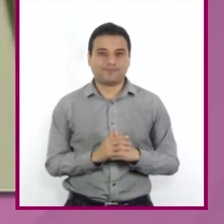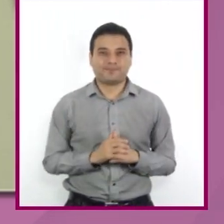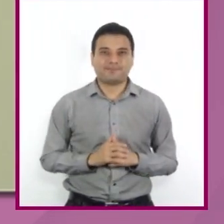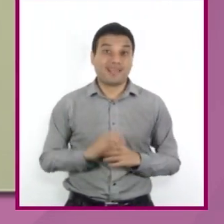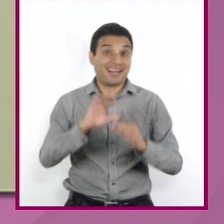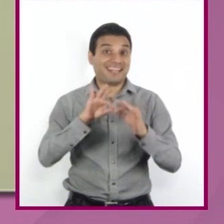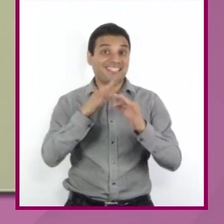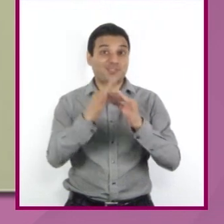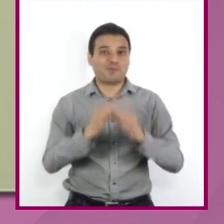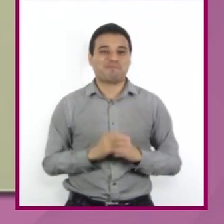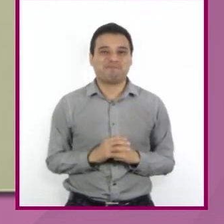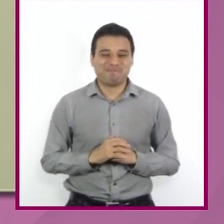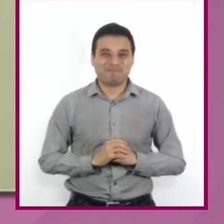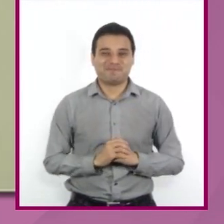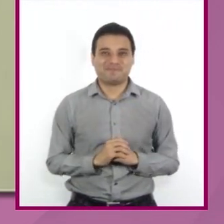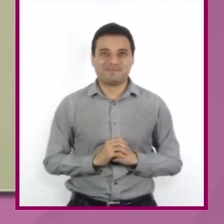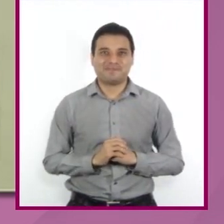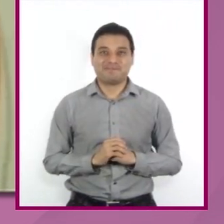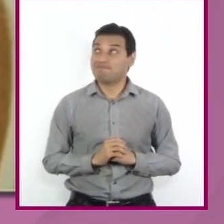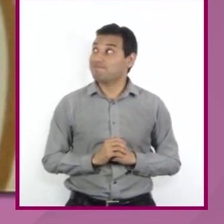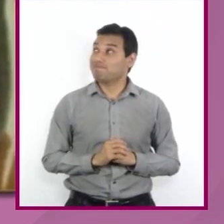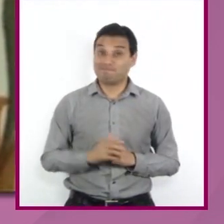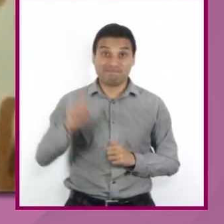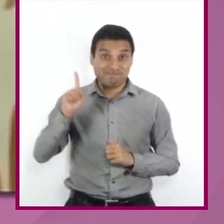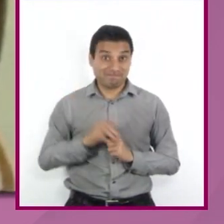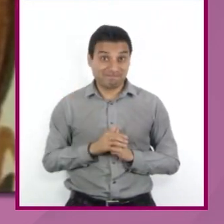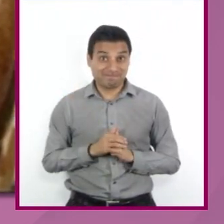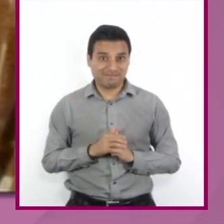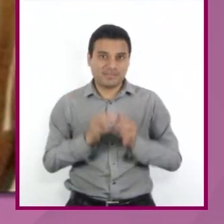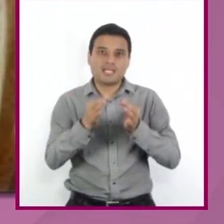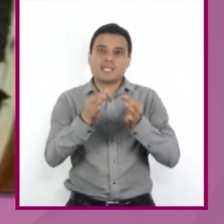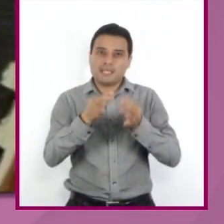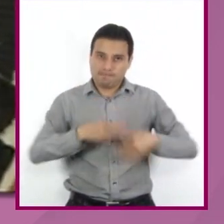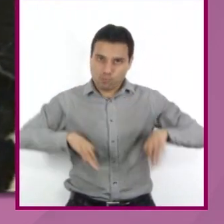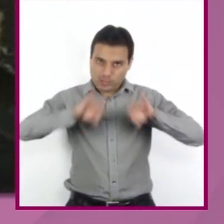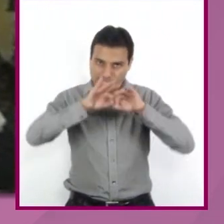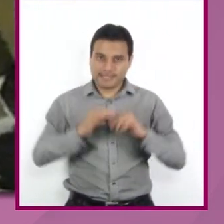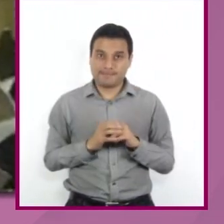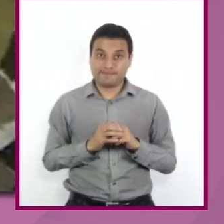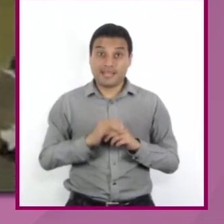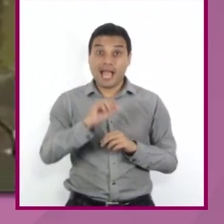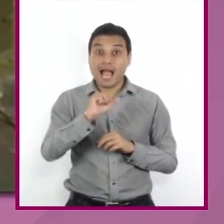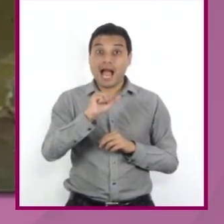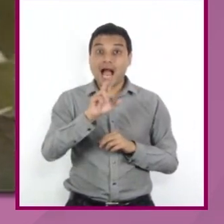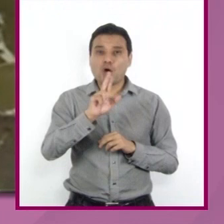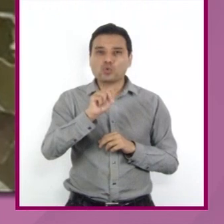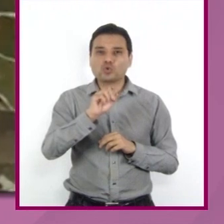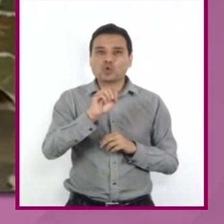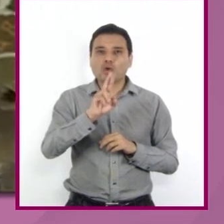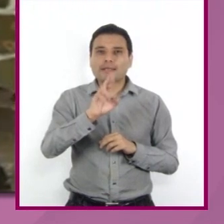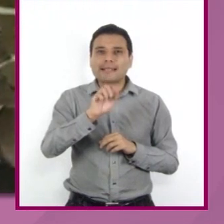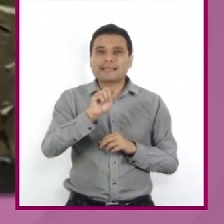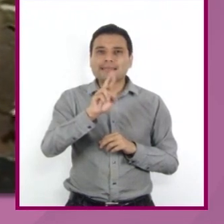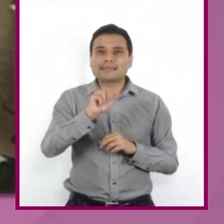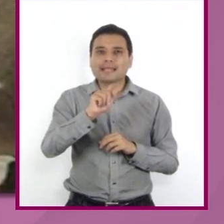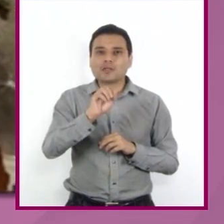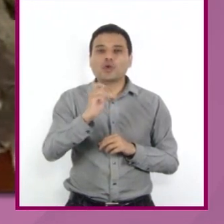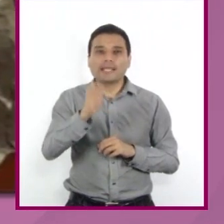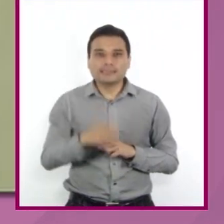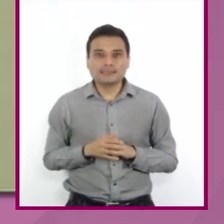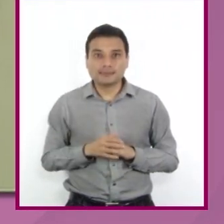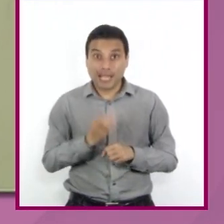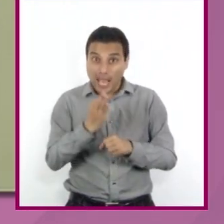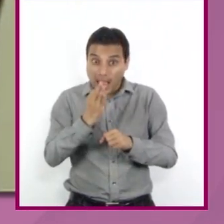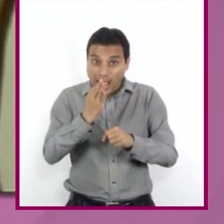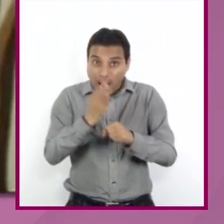listo. Es importante pensar que el autorretrato es una manera de capturar nuestro tiempo